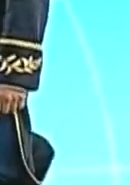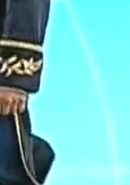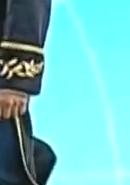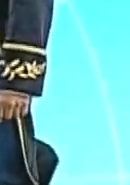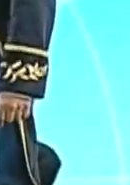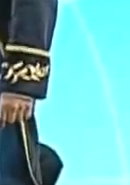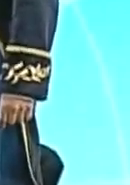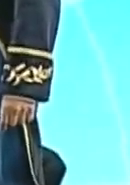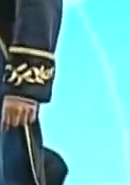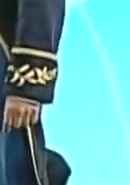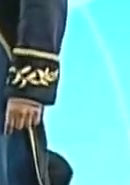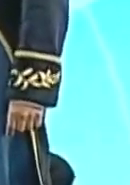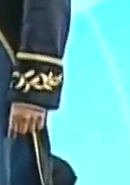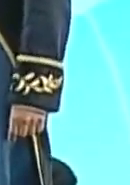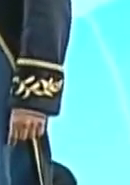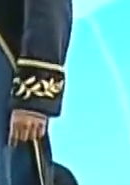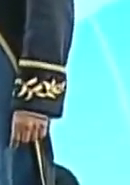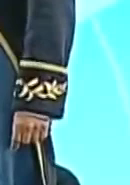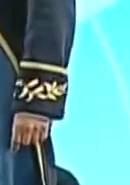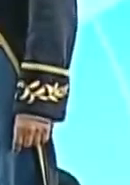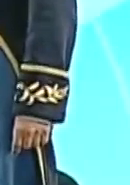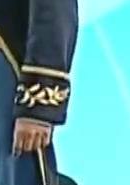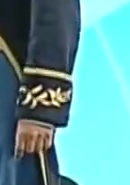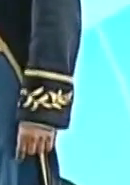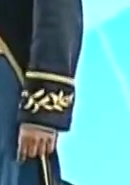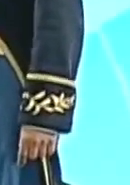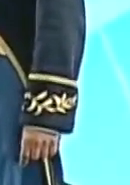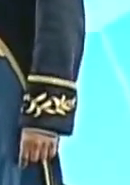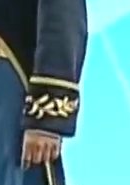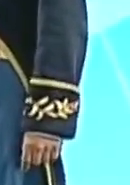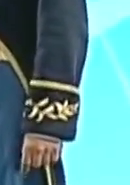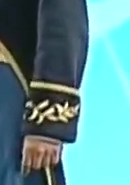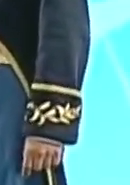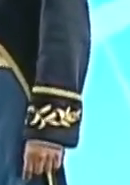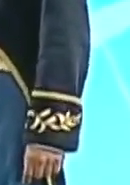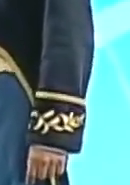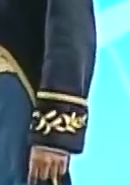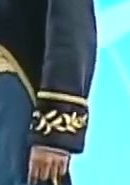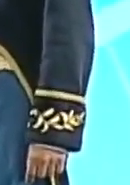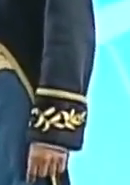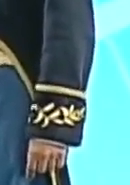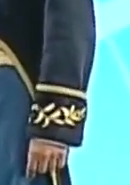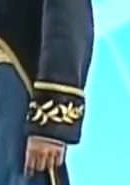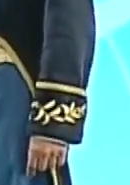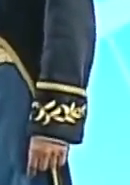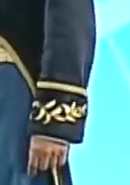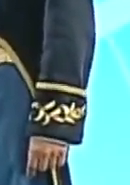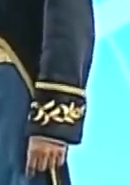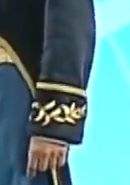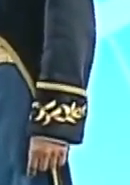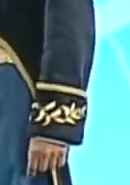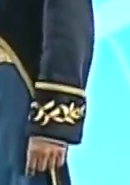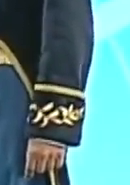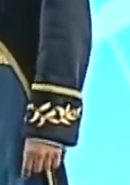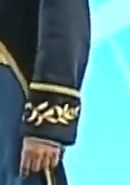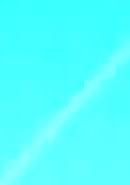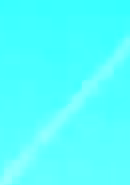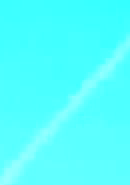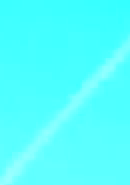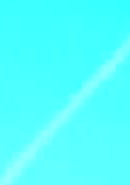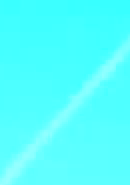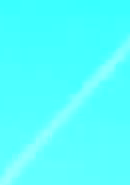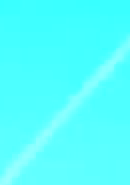Agradezco todo, sobre todo ese compromiso, ese coraje, esa lealtad.